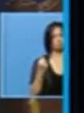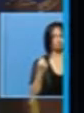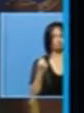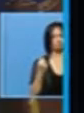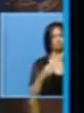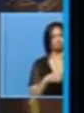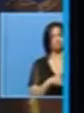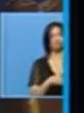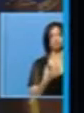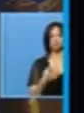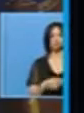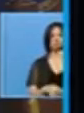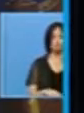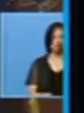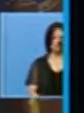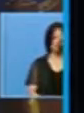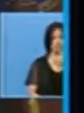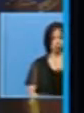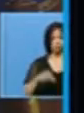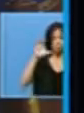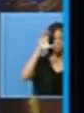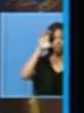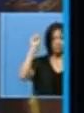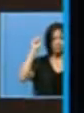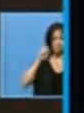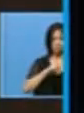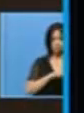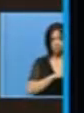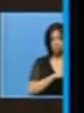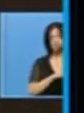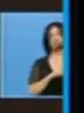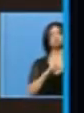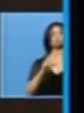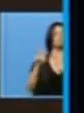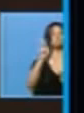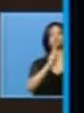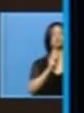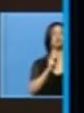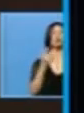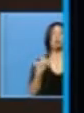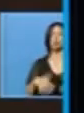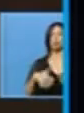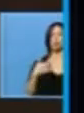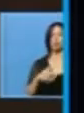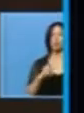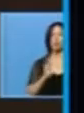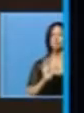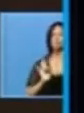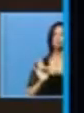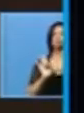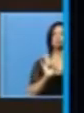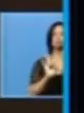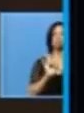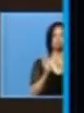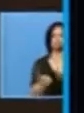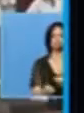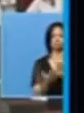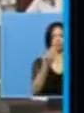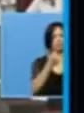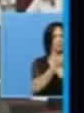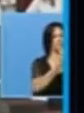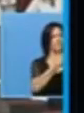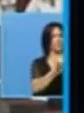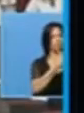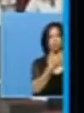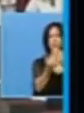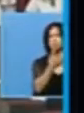de Buenas Noches, es un regalo de mi sastre por más de 40 años, Marino Encarnación, en